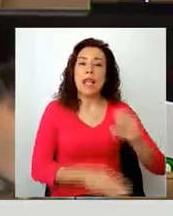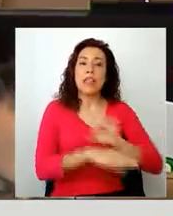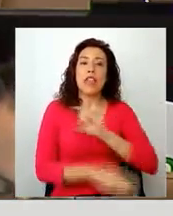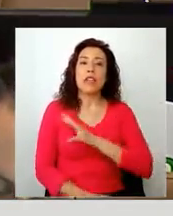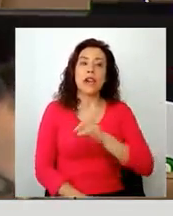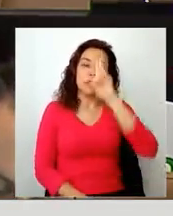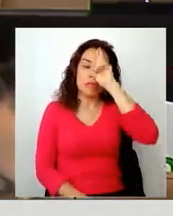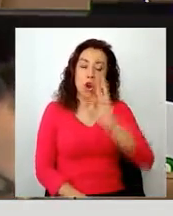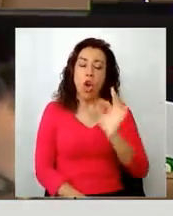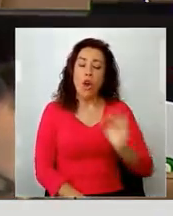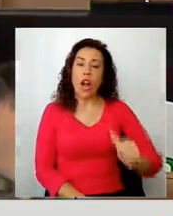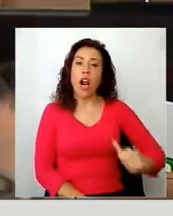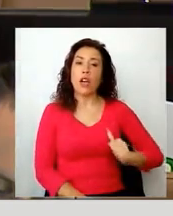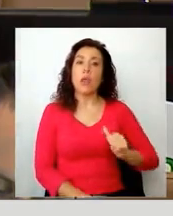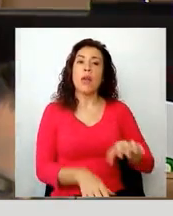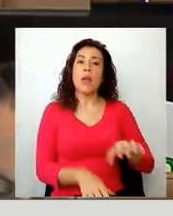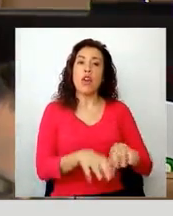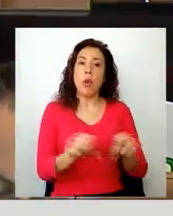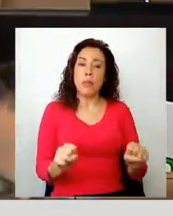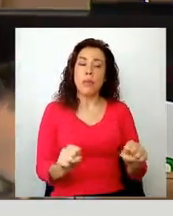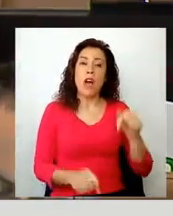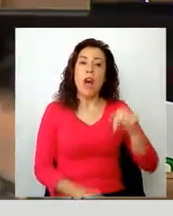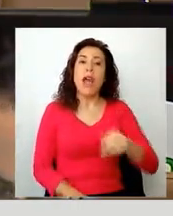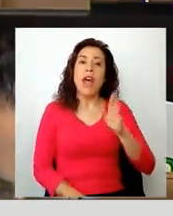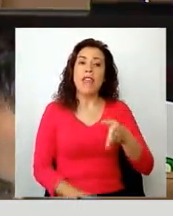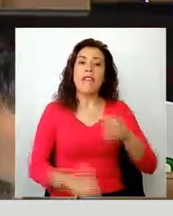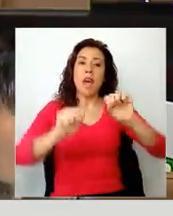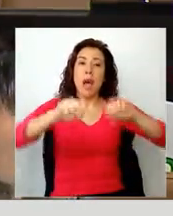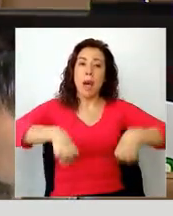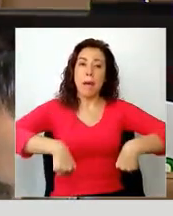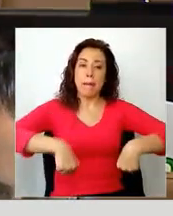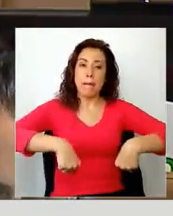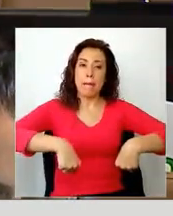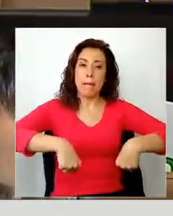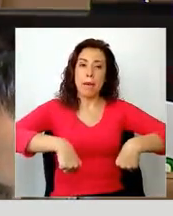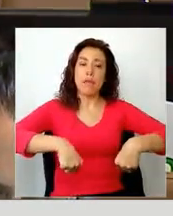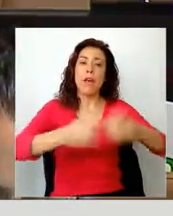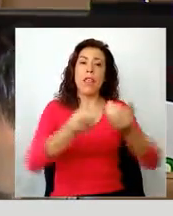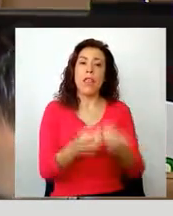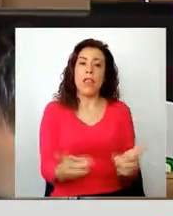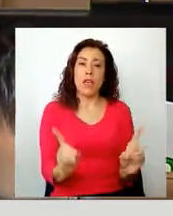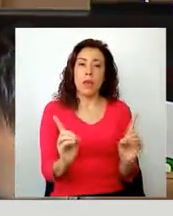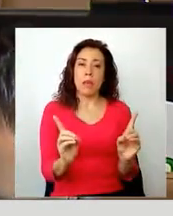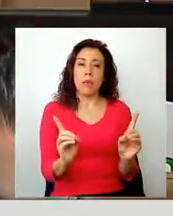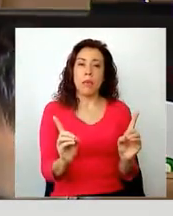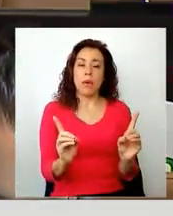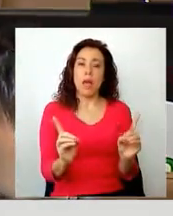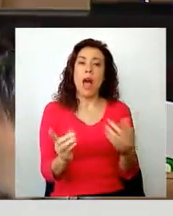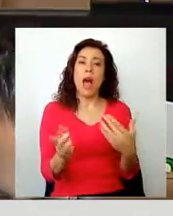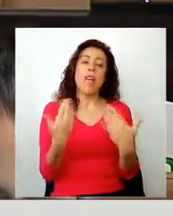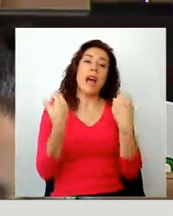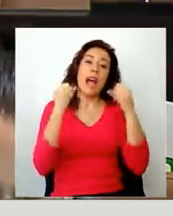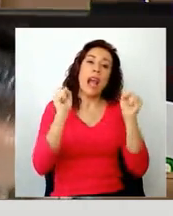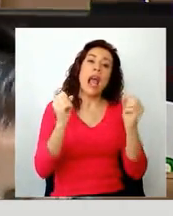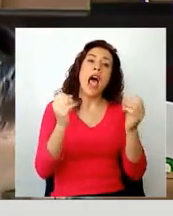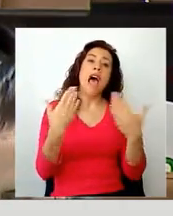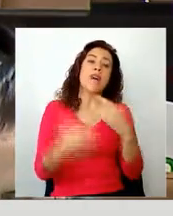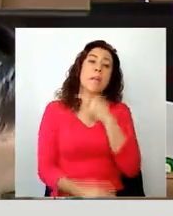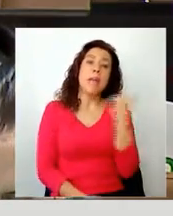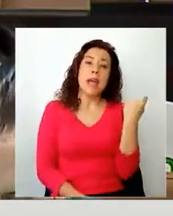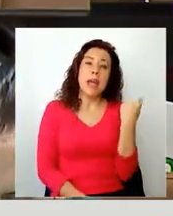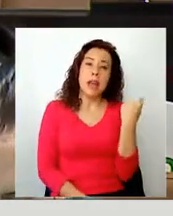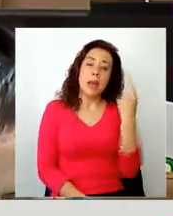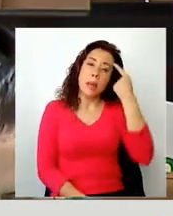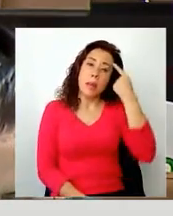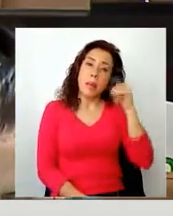y hoy día lo que corresponde es aprobarlo en democracia a veces se gana y a veces se pierde pero finalmente lo